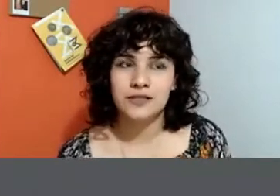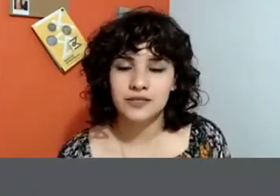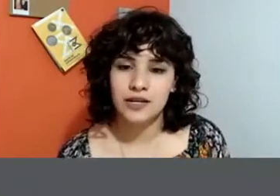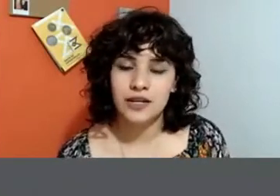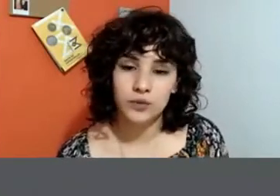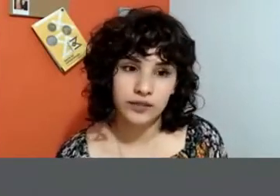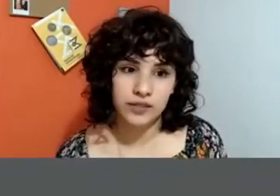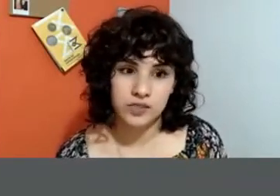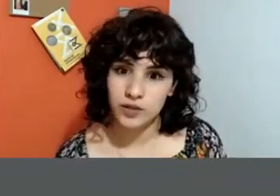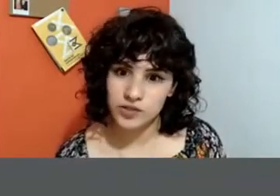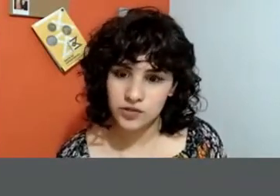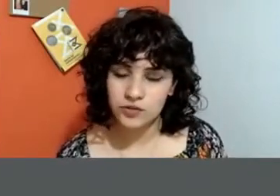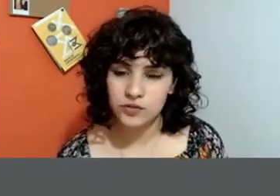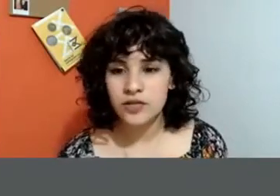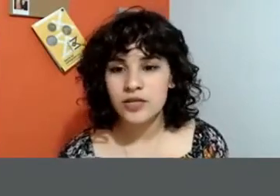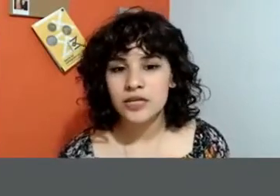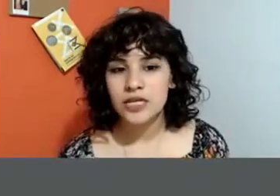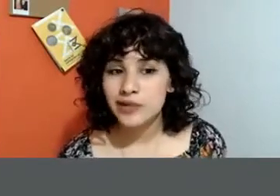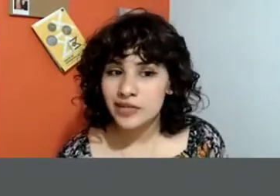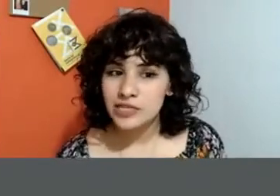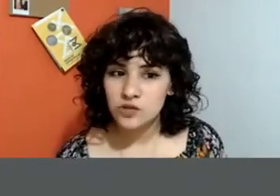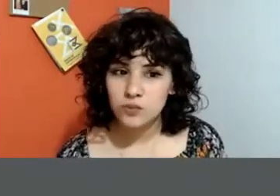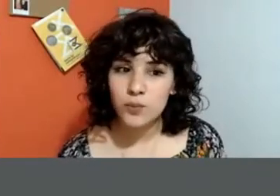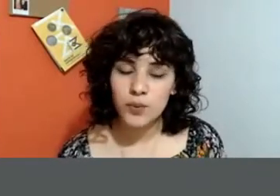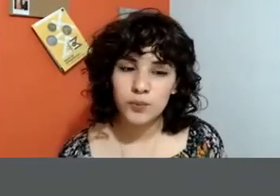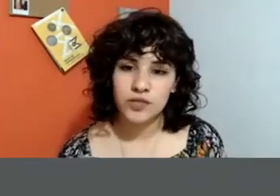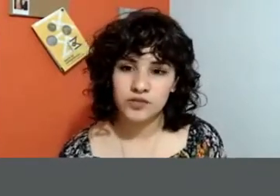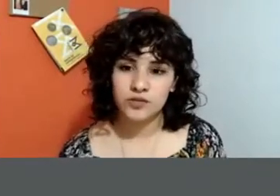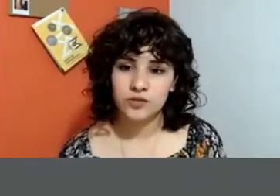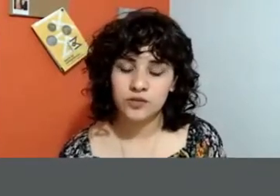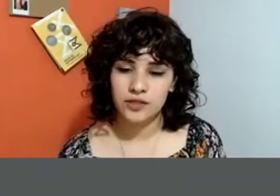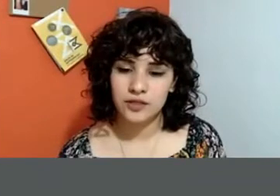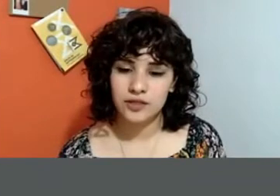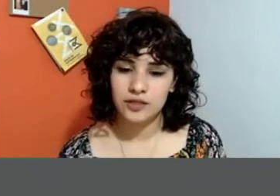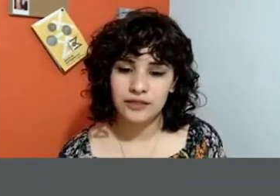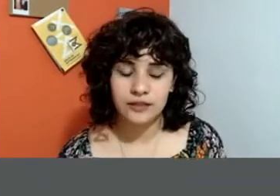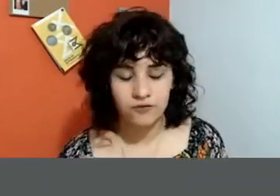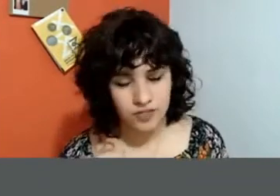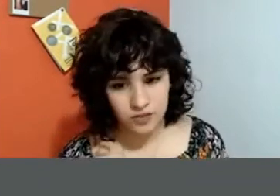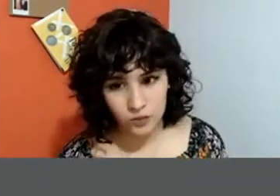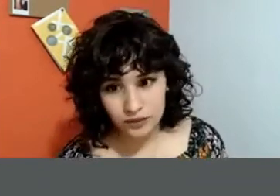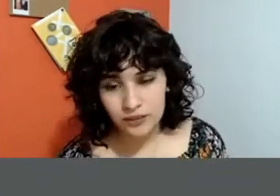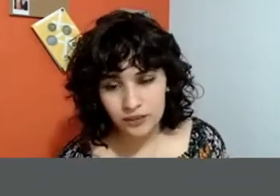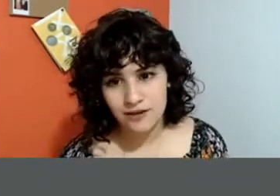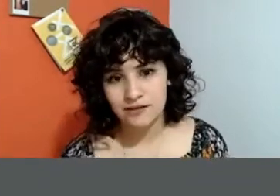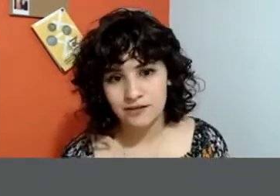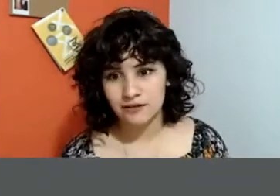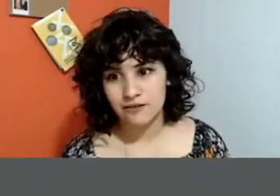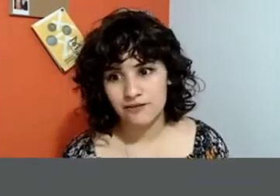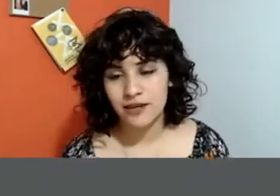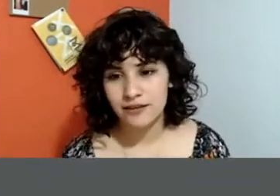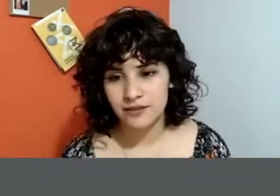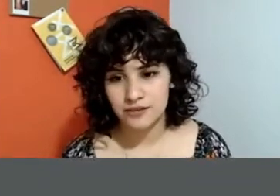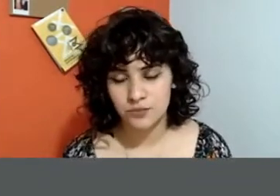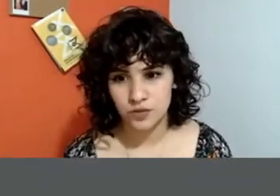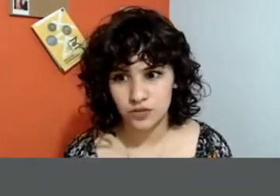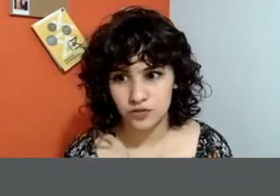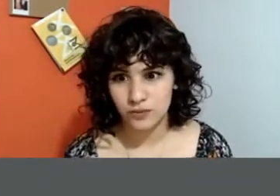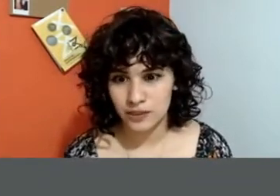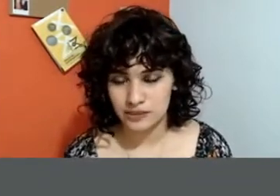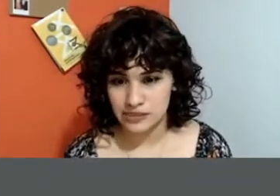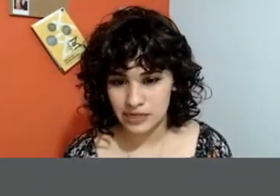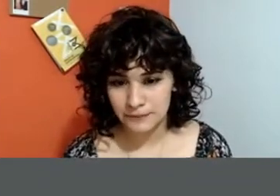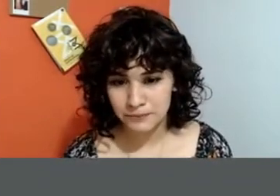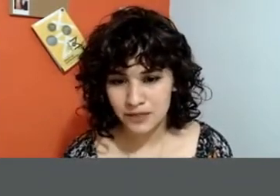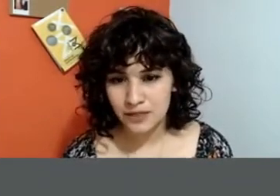más hacia las rutas de exploración, y para esto hemos propuesto entre fichas educativas, actividades y proyectos